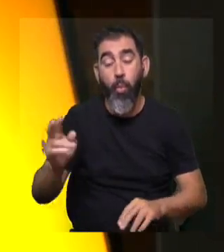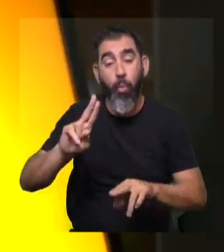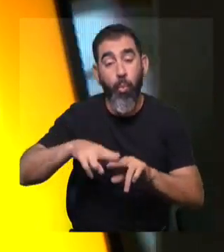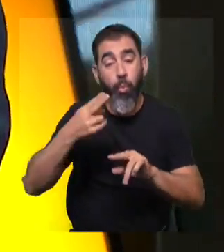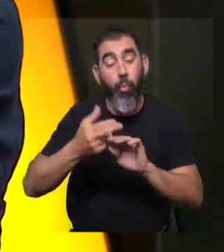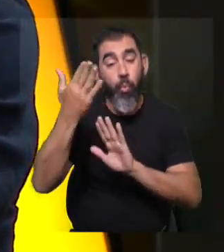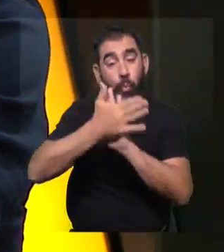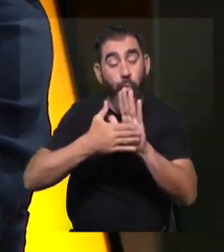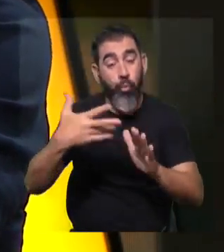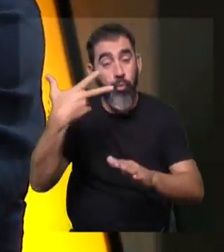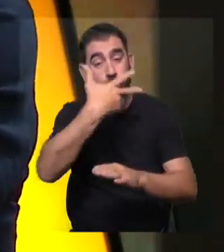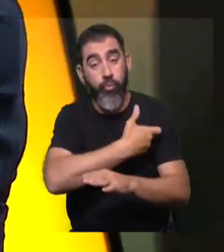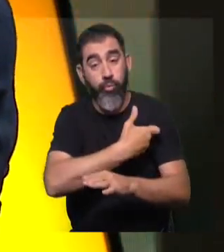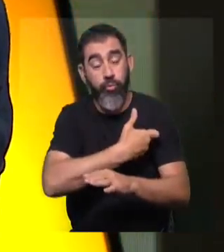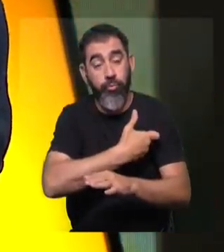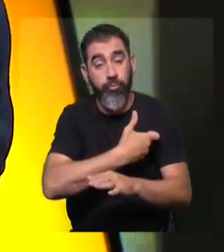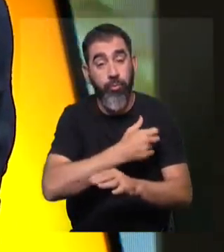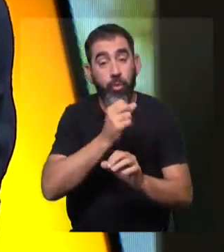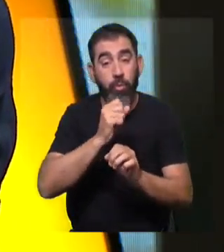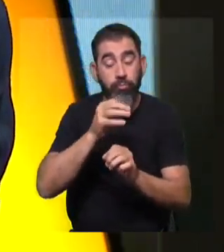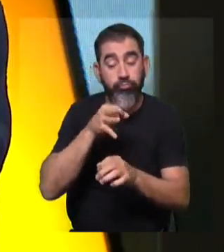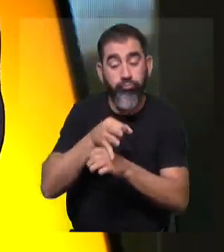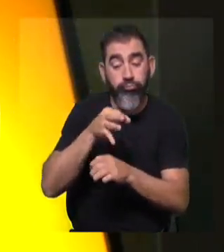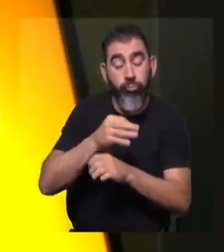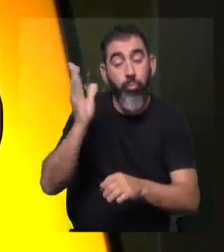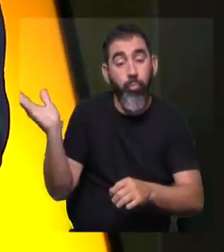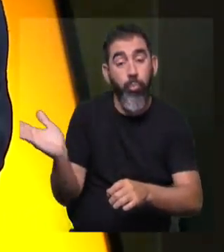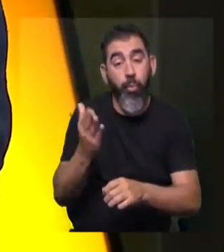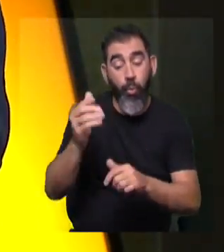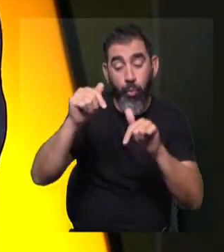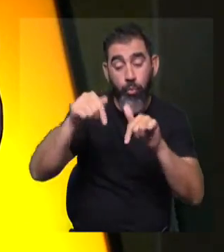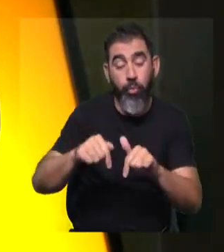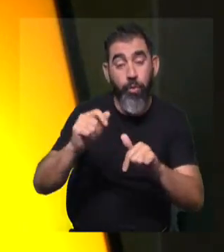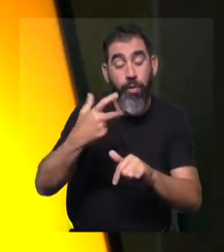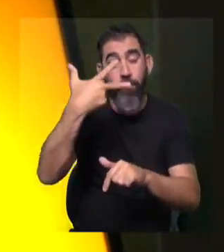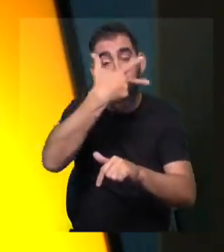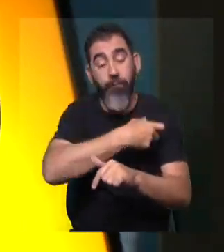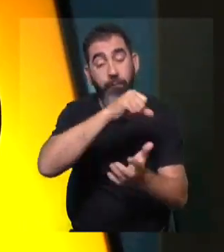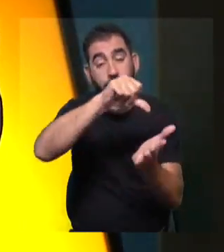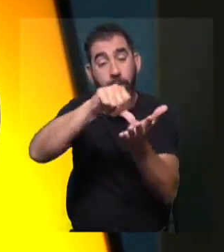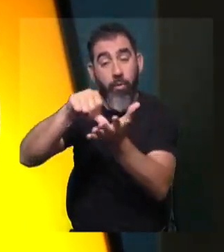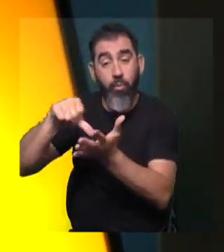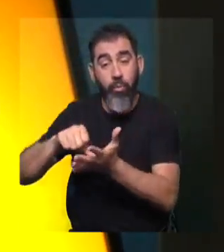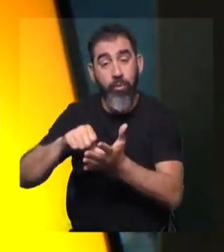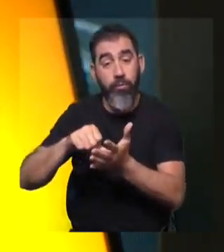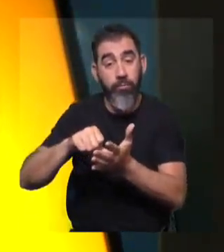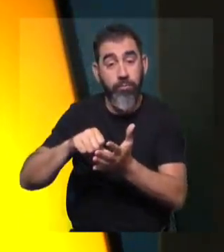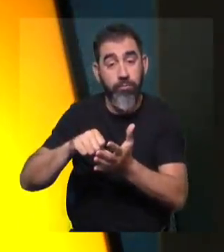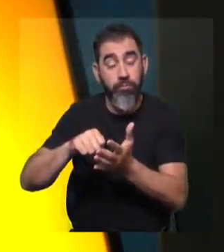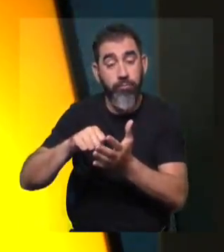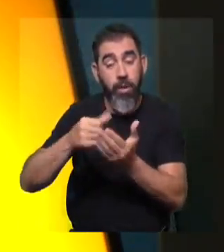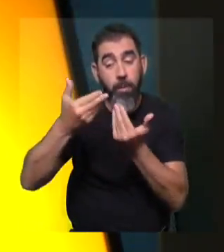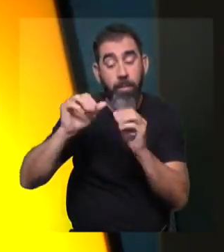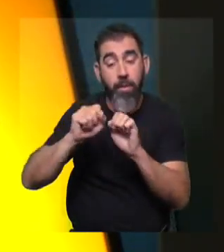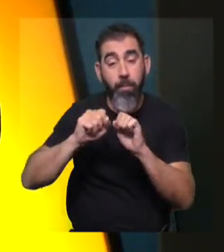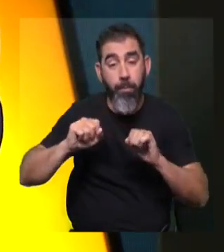vacunas, o por lo menos a la instauración de capacidades productivas de vacunas en los distintos países, fue algo que surgió con mucha fuerza durante